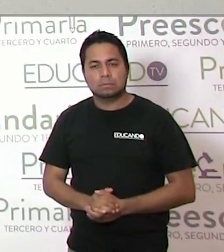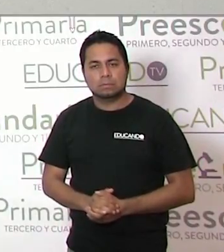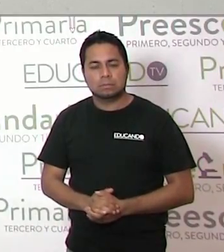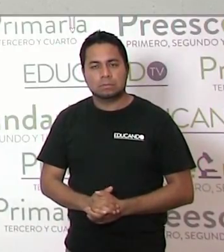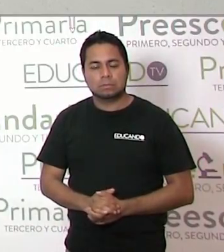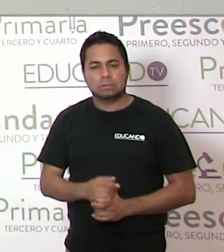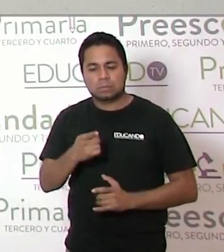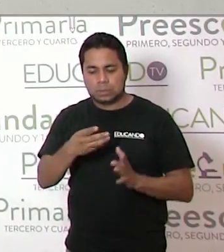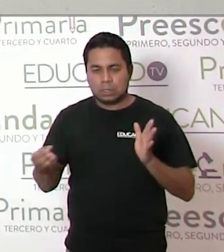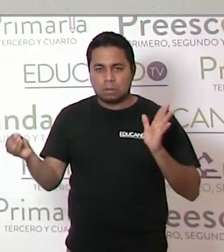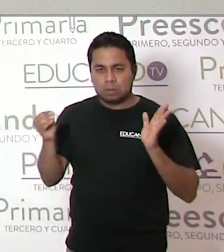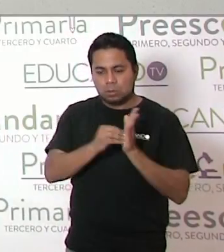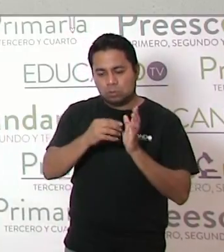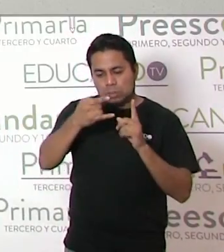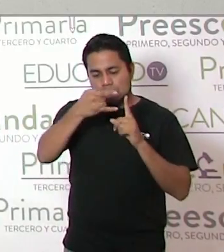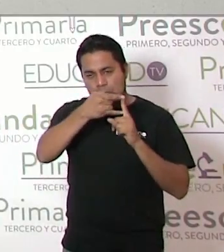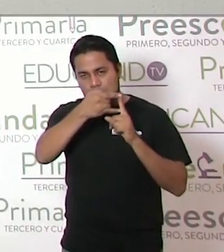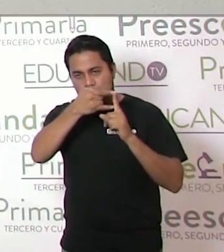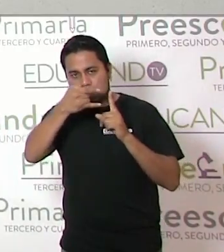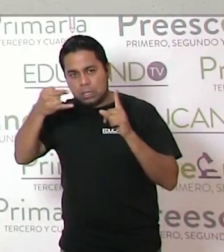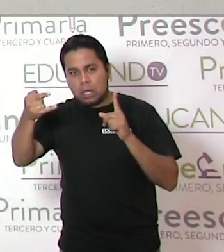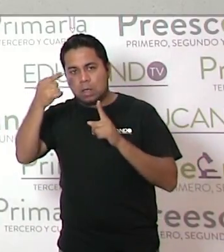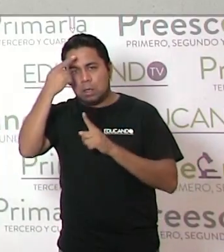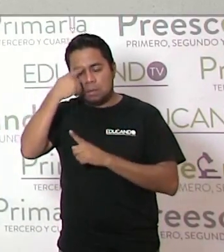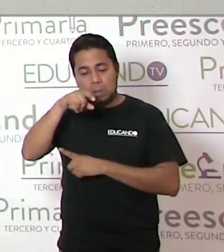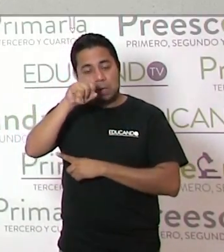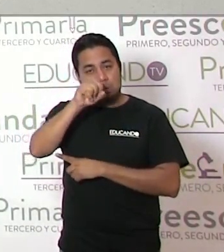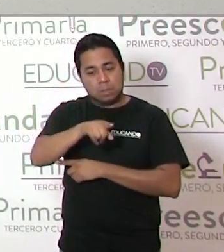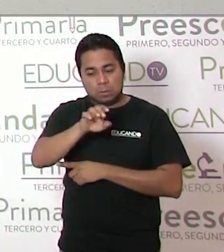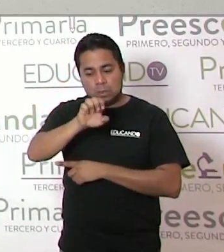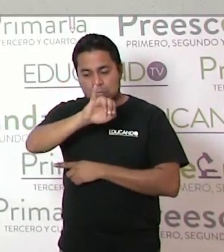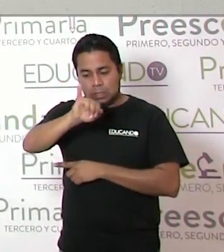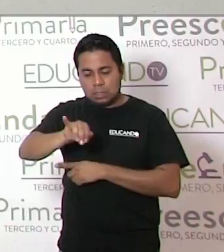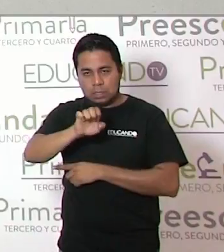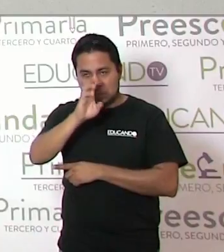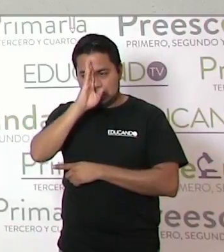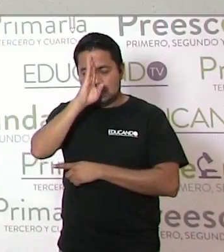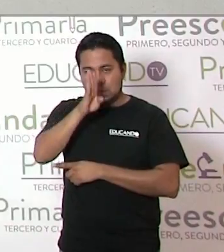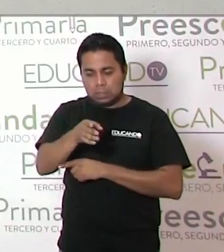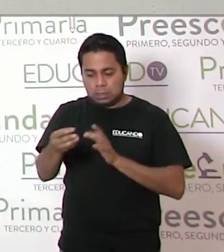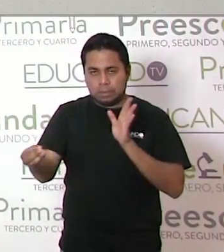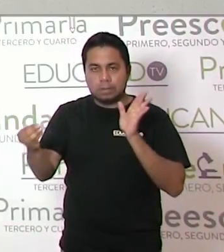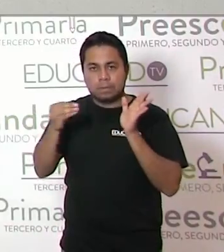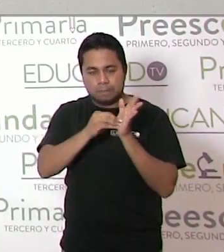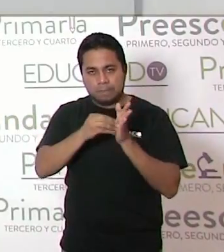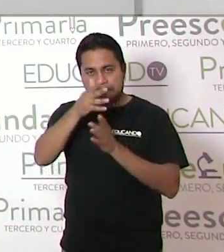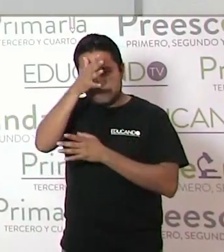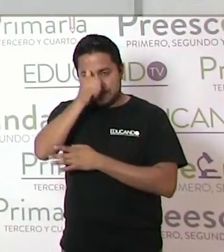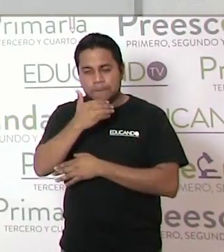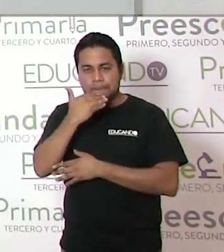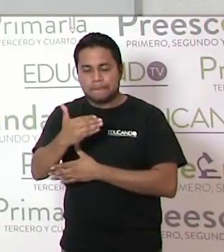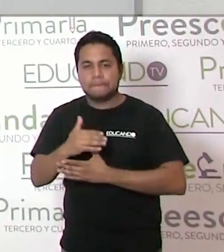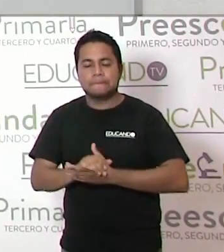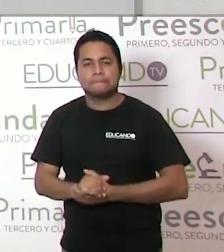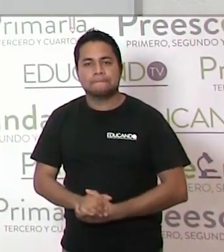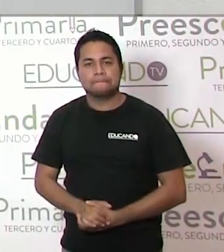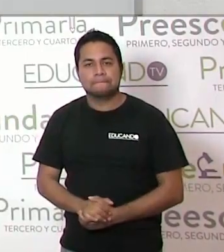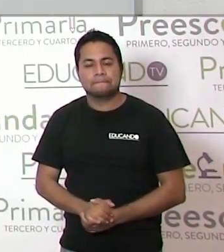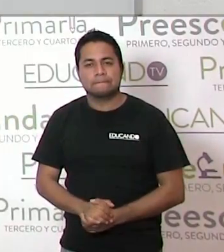nuestro rectángulo a este eje. ¿Sí? Acá